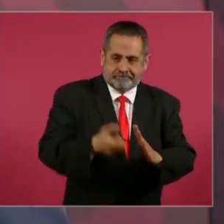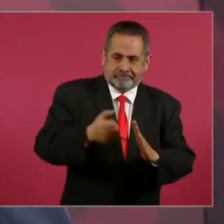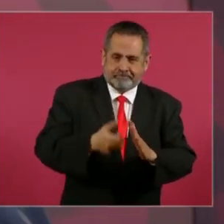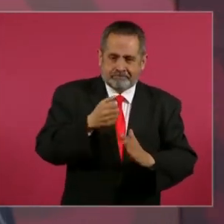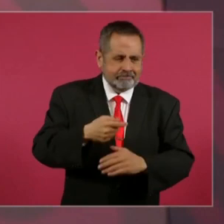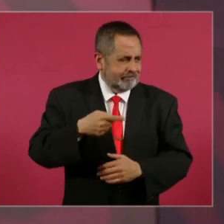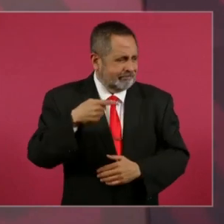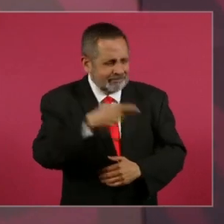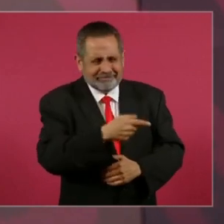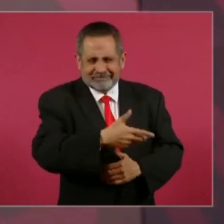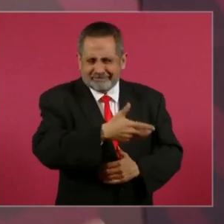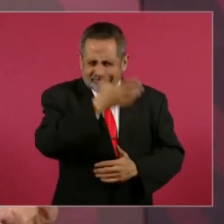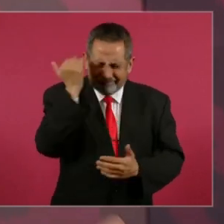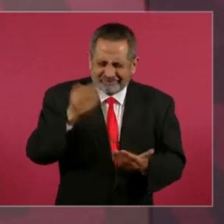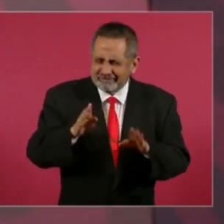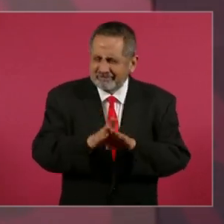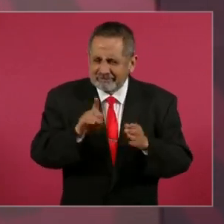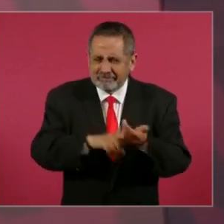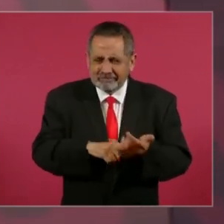¿Qué sabe un lechero